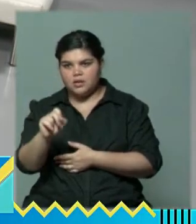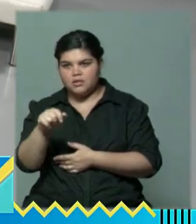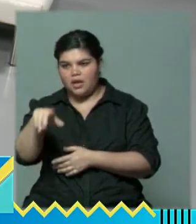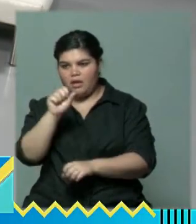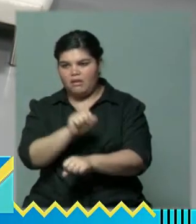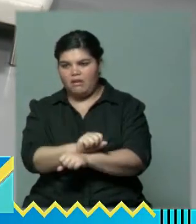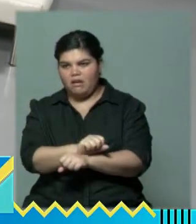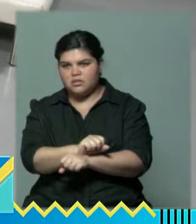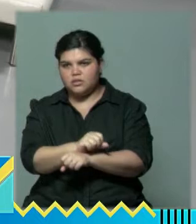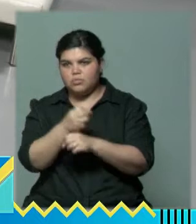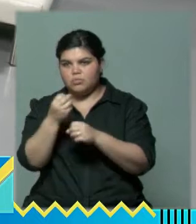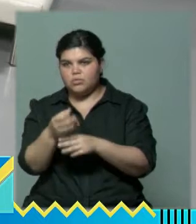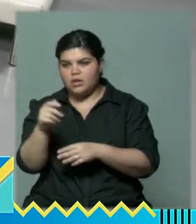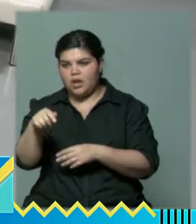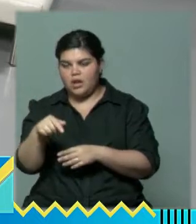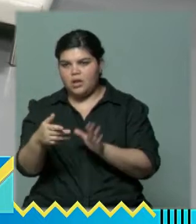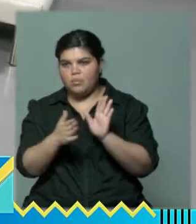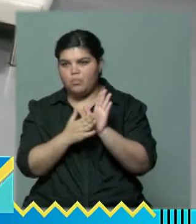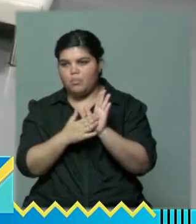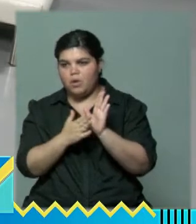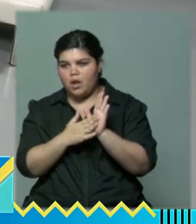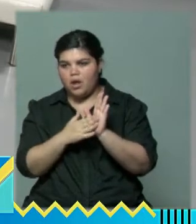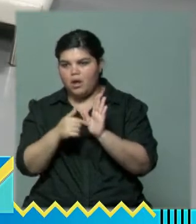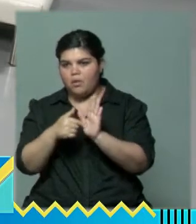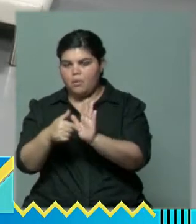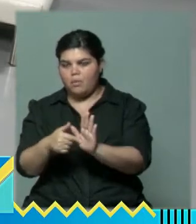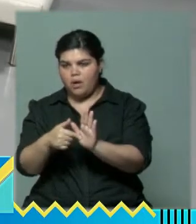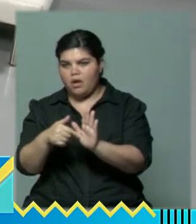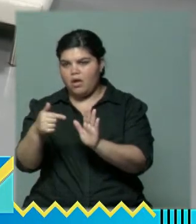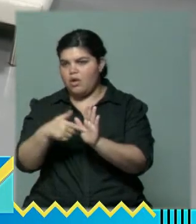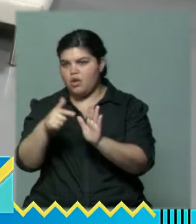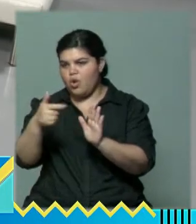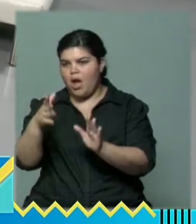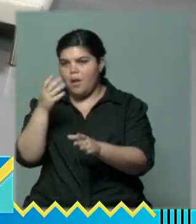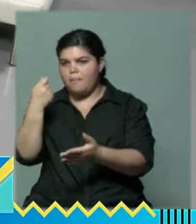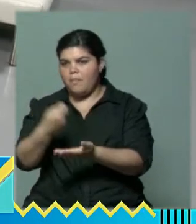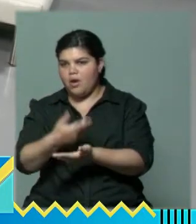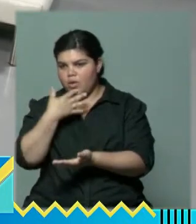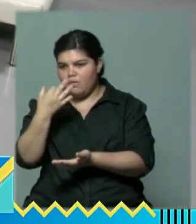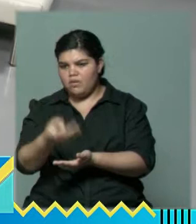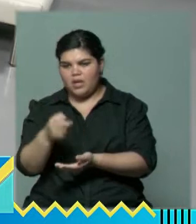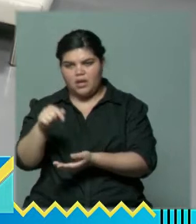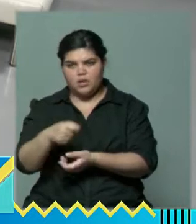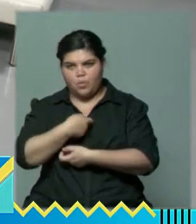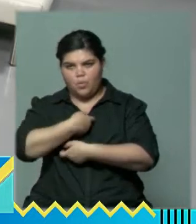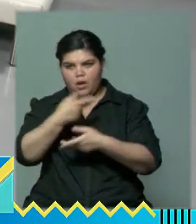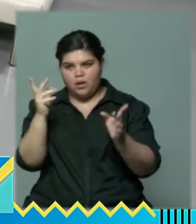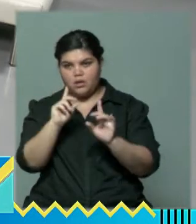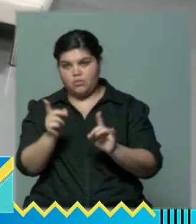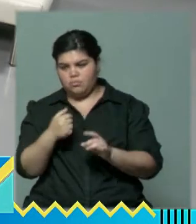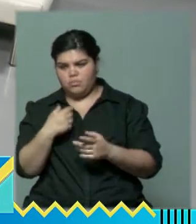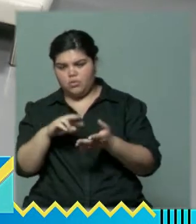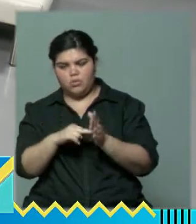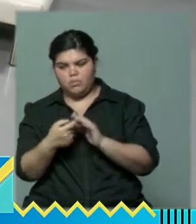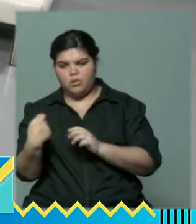cárcel en el caso de no poder demostrar el pago del boleto, hay que averiguar, ¿no? No es cualquier cosa andar prestando el abono. Si no, te lo presto, no hay ningún